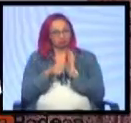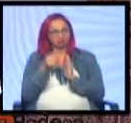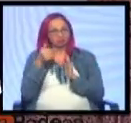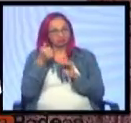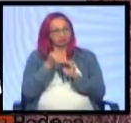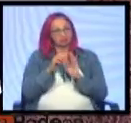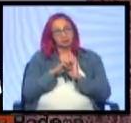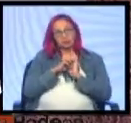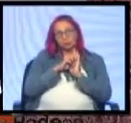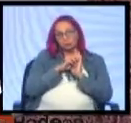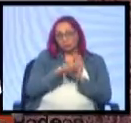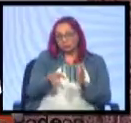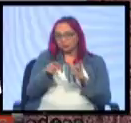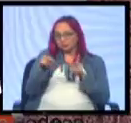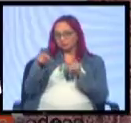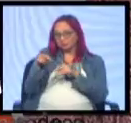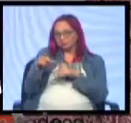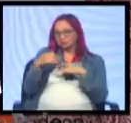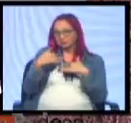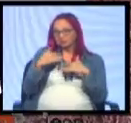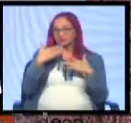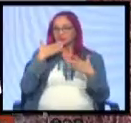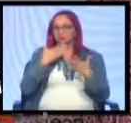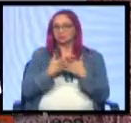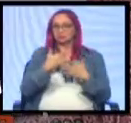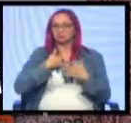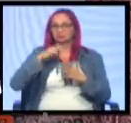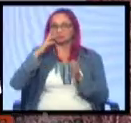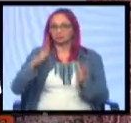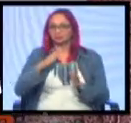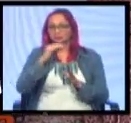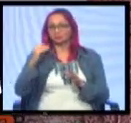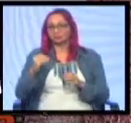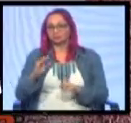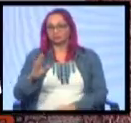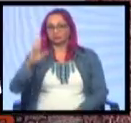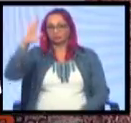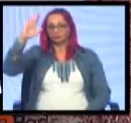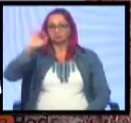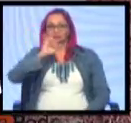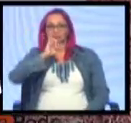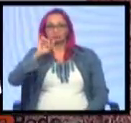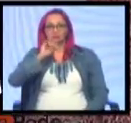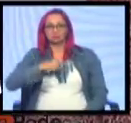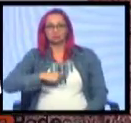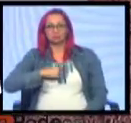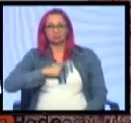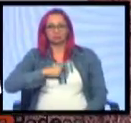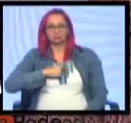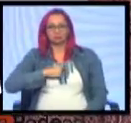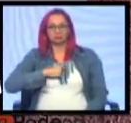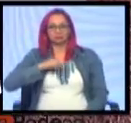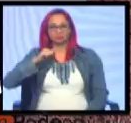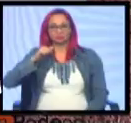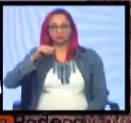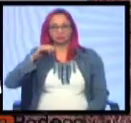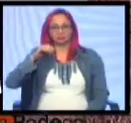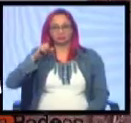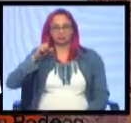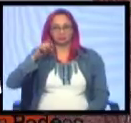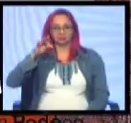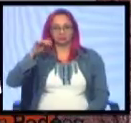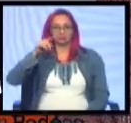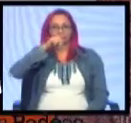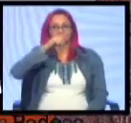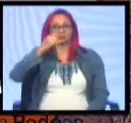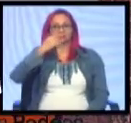por ejemplo, de gente tan buena que tiene Costa Rica y tan comprometida como el alcalde de Acosta, que él es